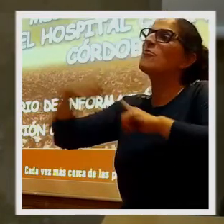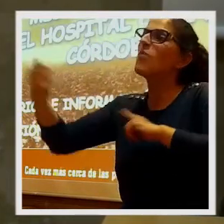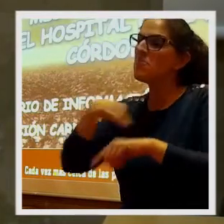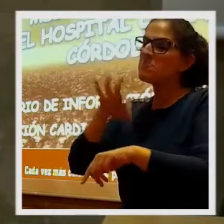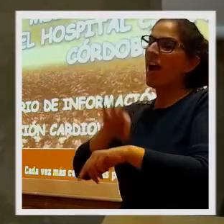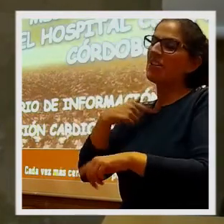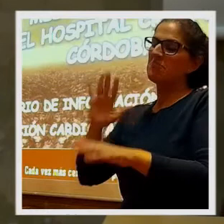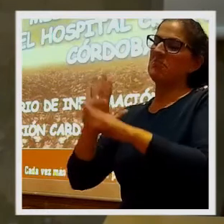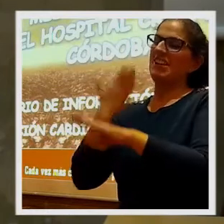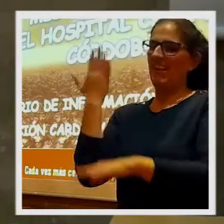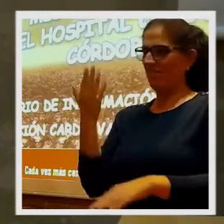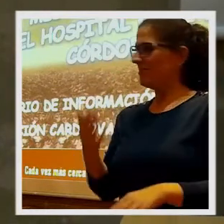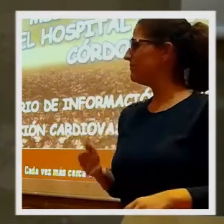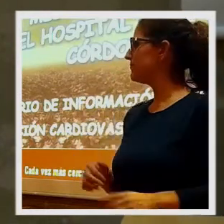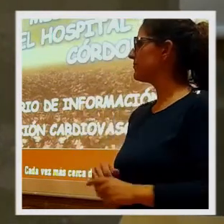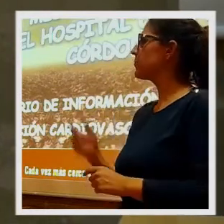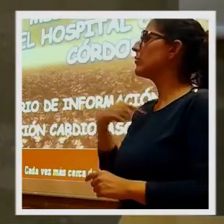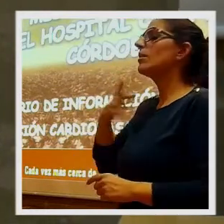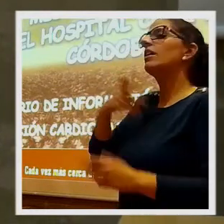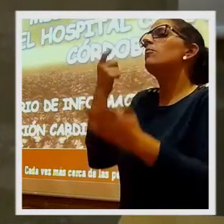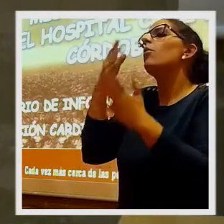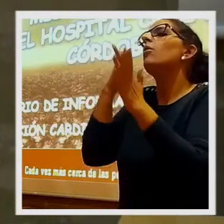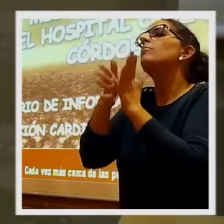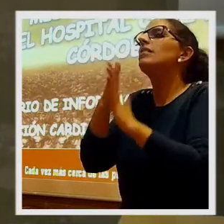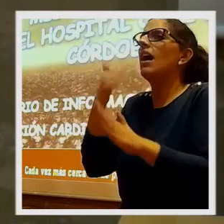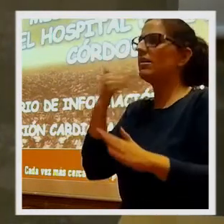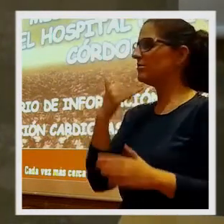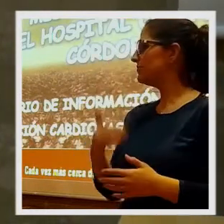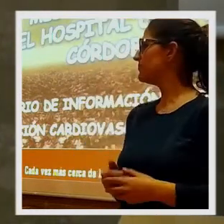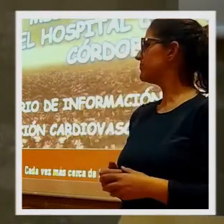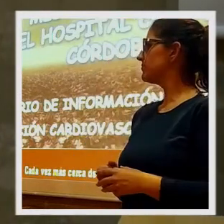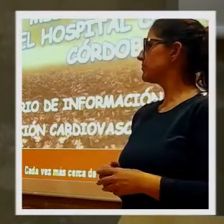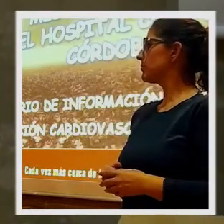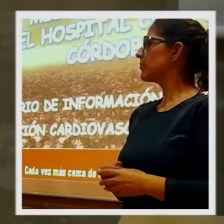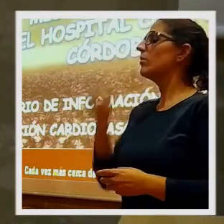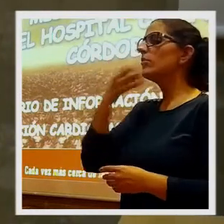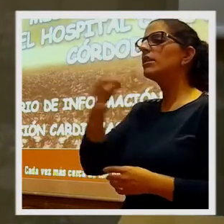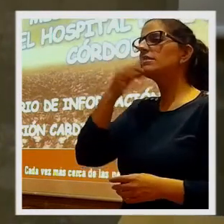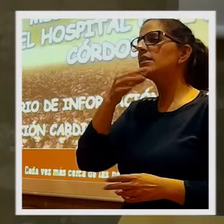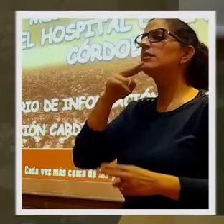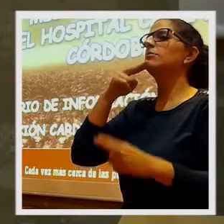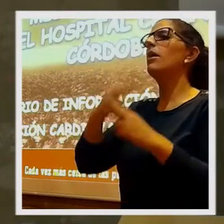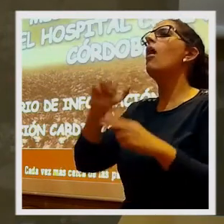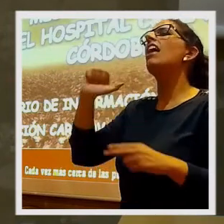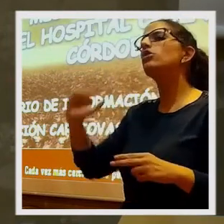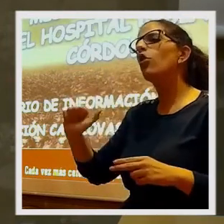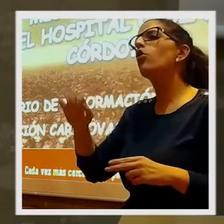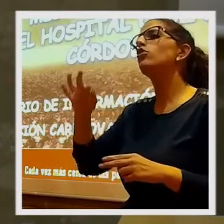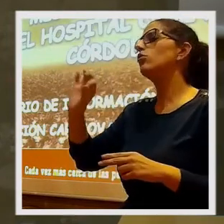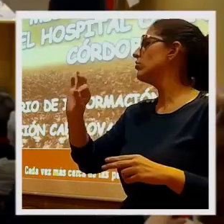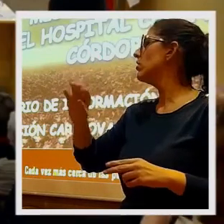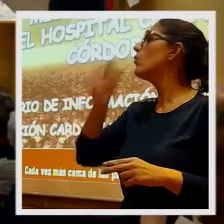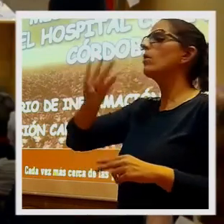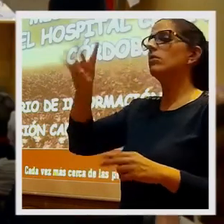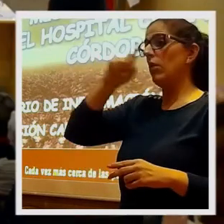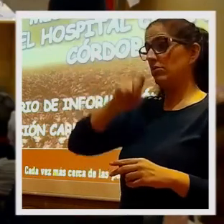ya que no puede ser, voy a ver si os puedo ayudar a alguno. Buenas tardes, me llamo Antonio Hidalgo, tengo 44